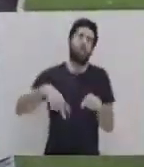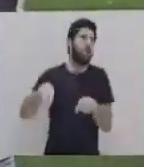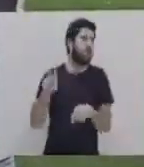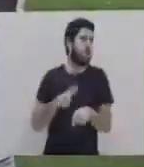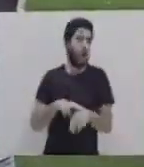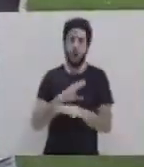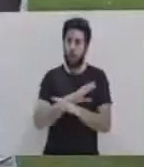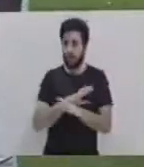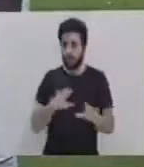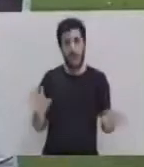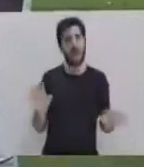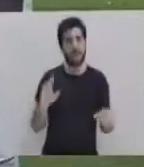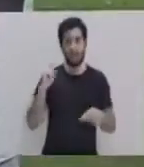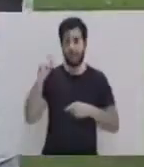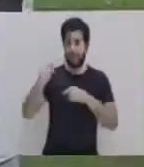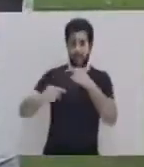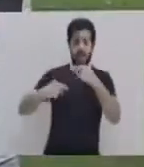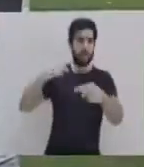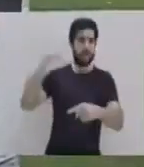normal. Luego